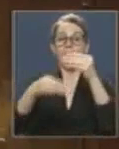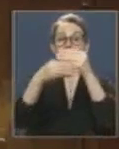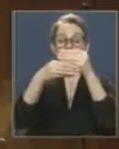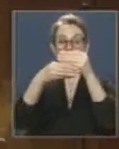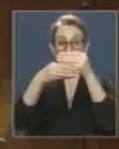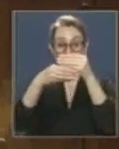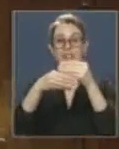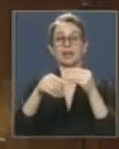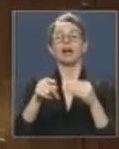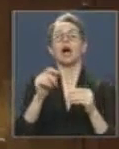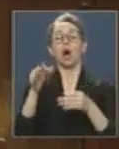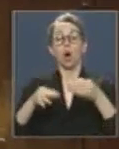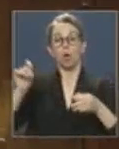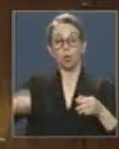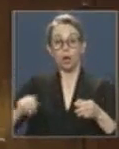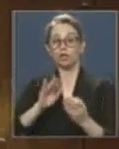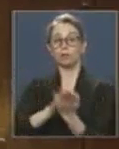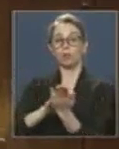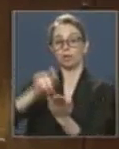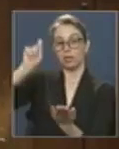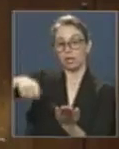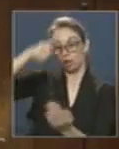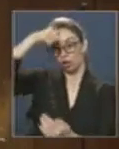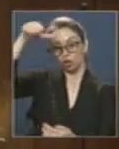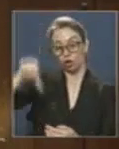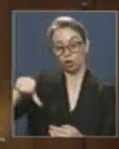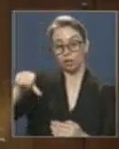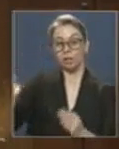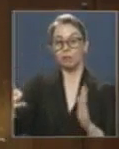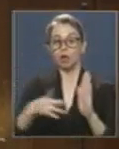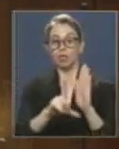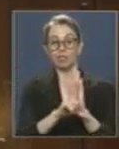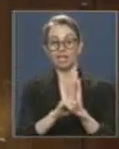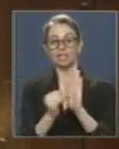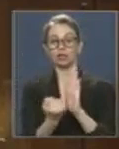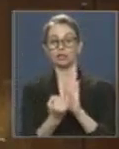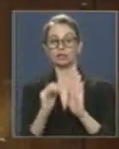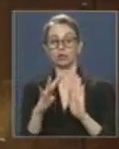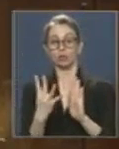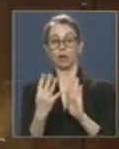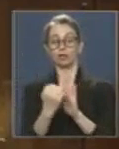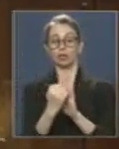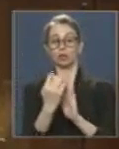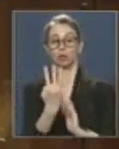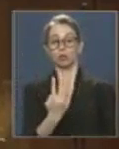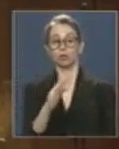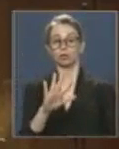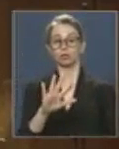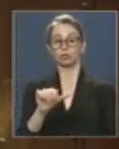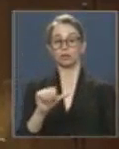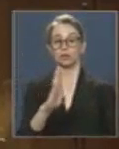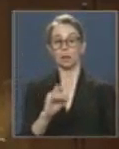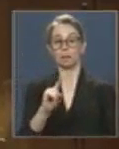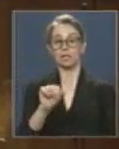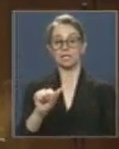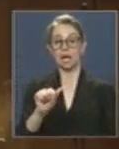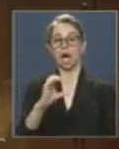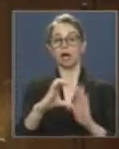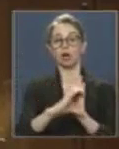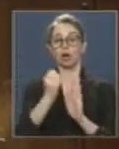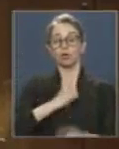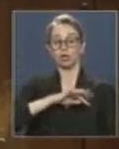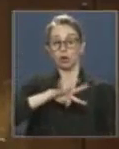juez no podrá fundar sentencia condenatoria por delito considerado en el inciso cuarto del artículo 456 bis A del Código